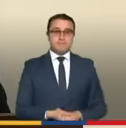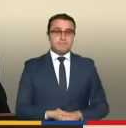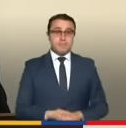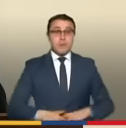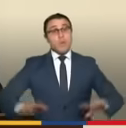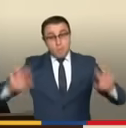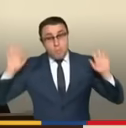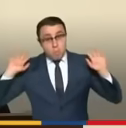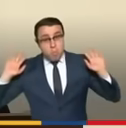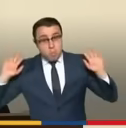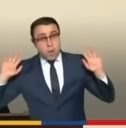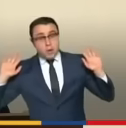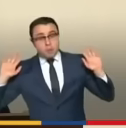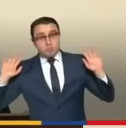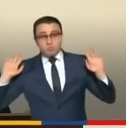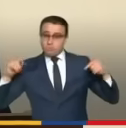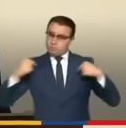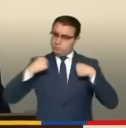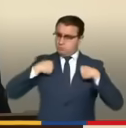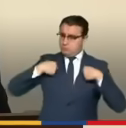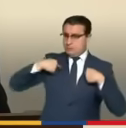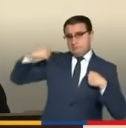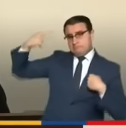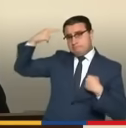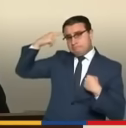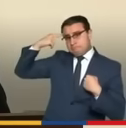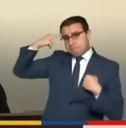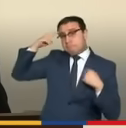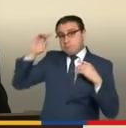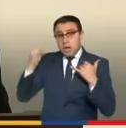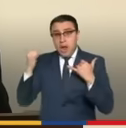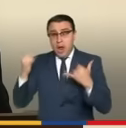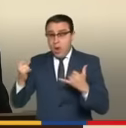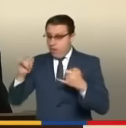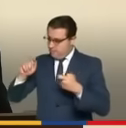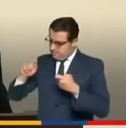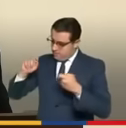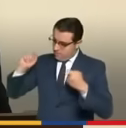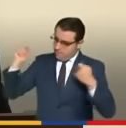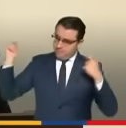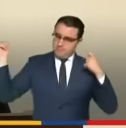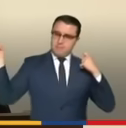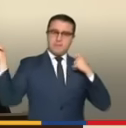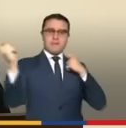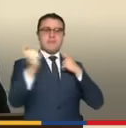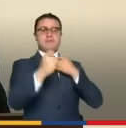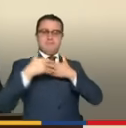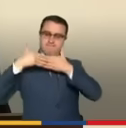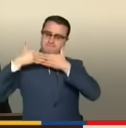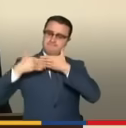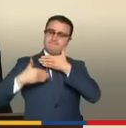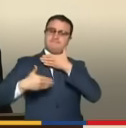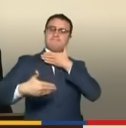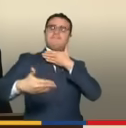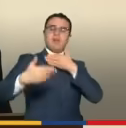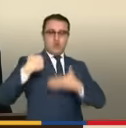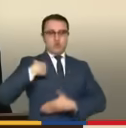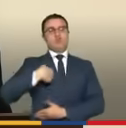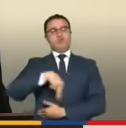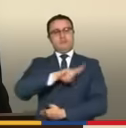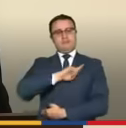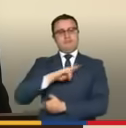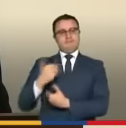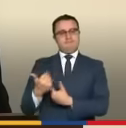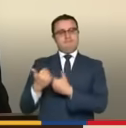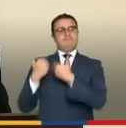estamos marcando una fase un tanto diferente. Creo que veríamos, y creo que no